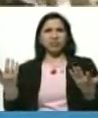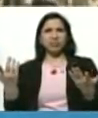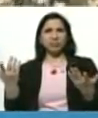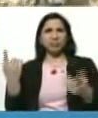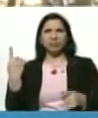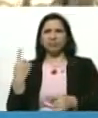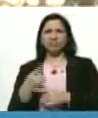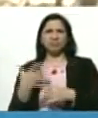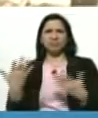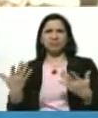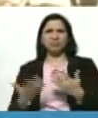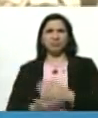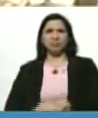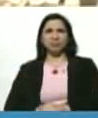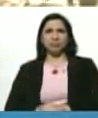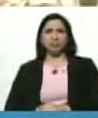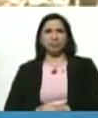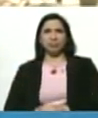qué será eso